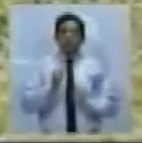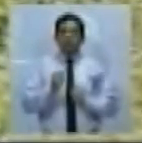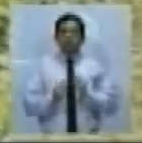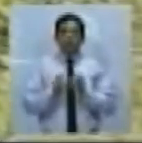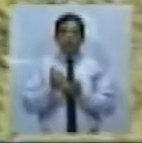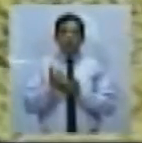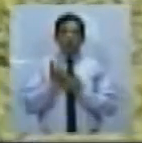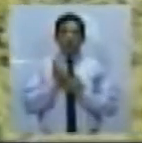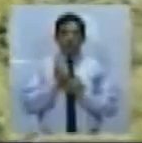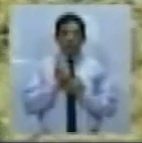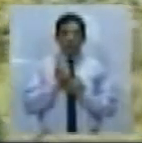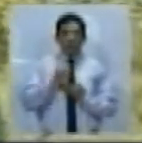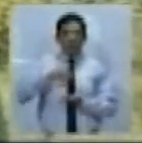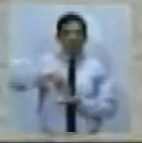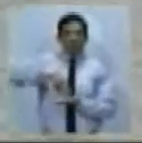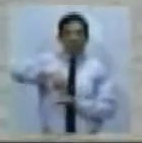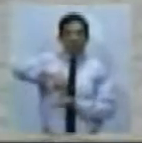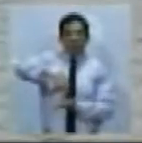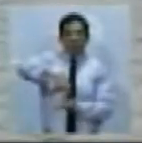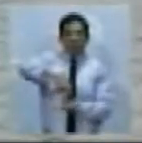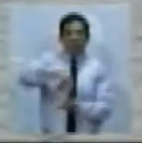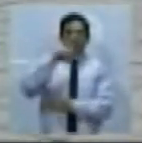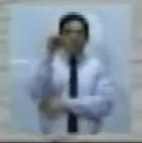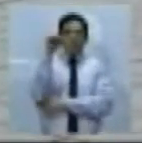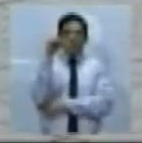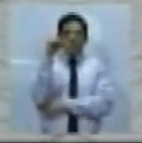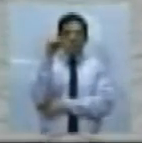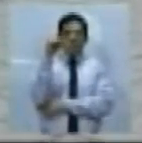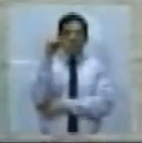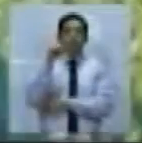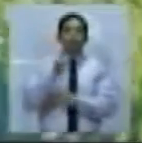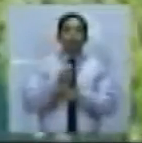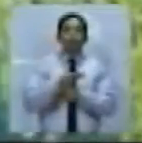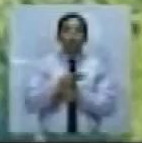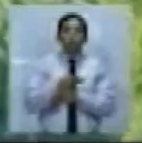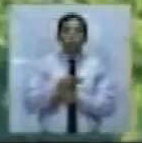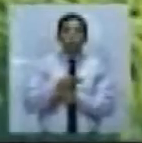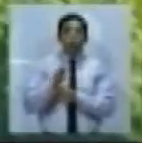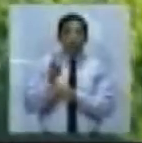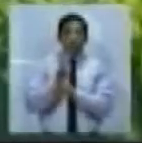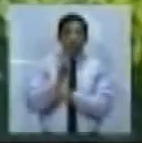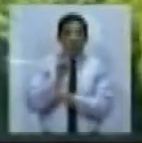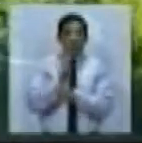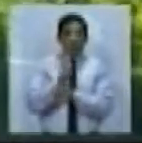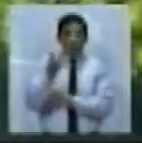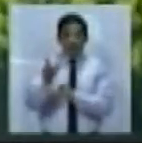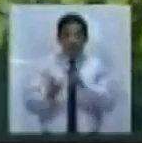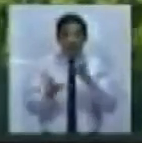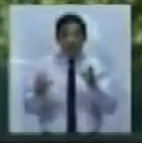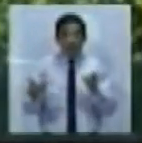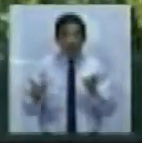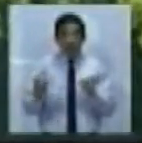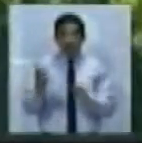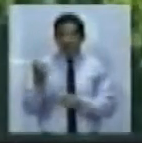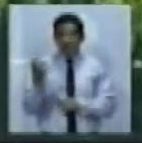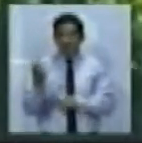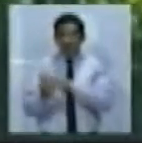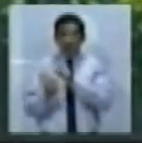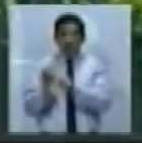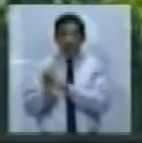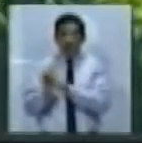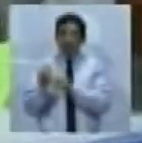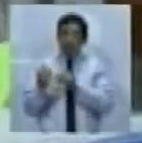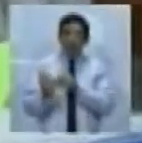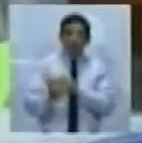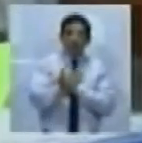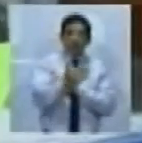el alineamiento de la columna. El producto puede ser utilizado por personas desde los 15 años en